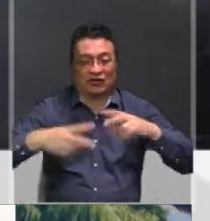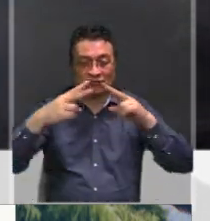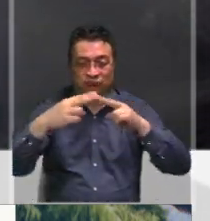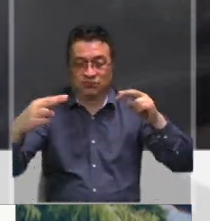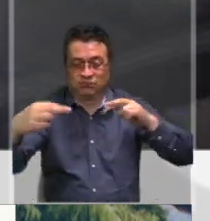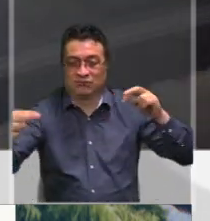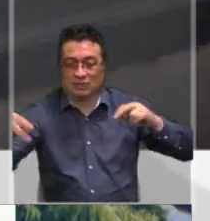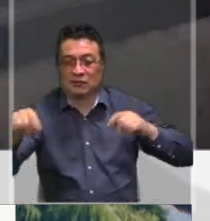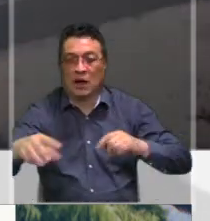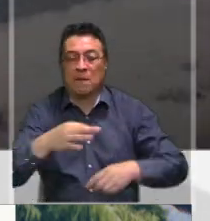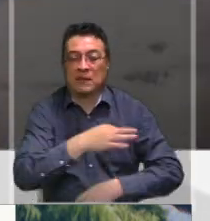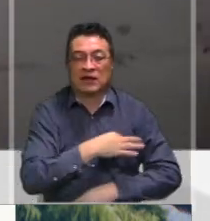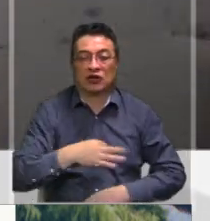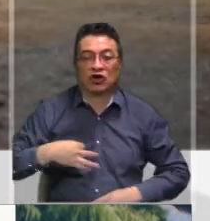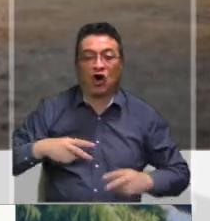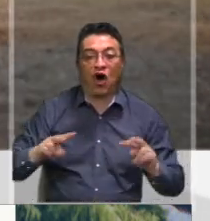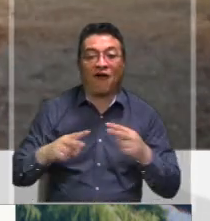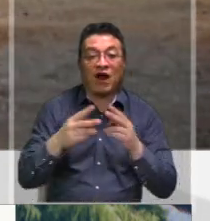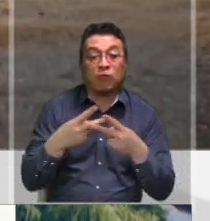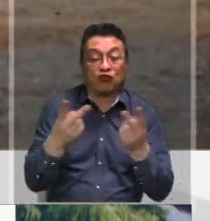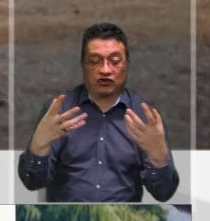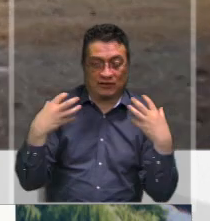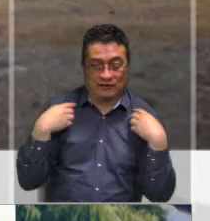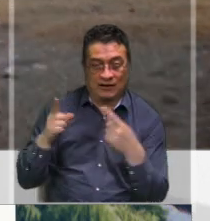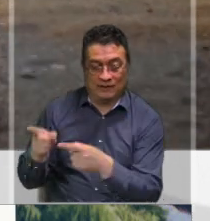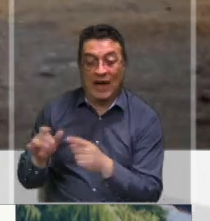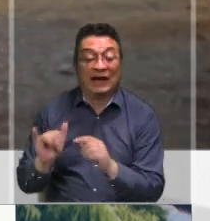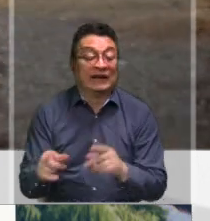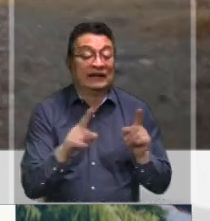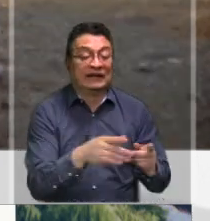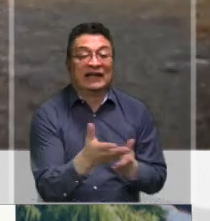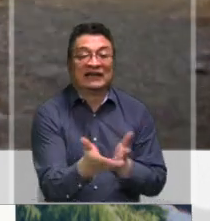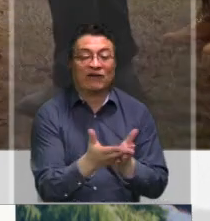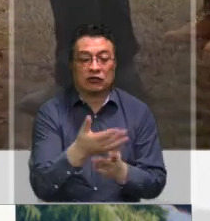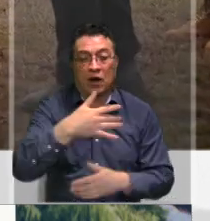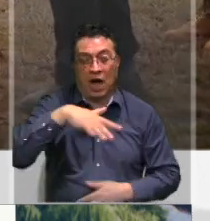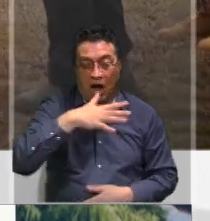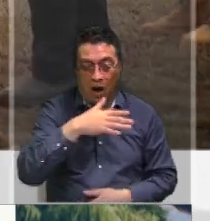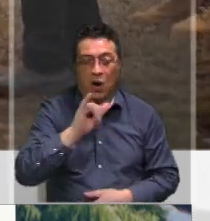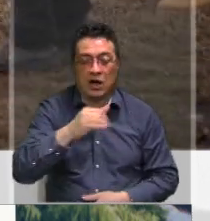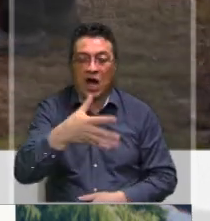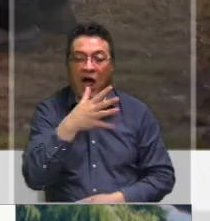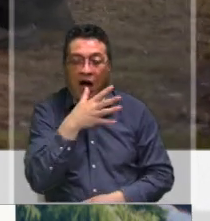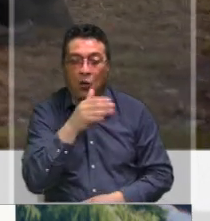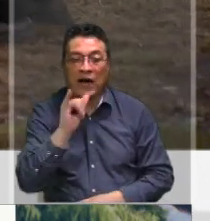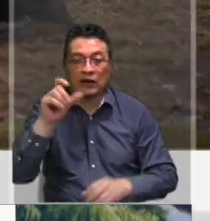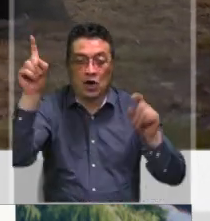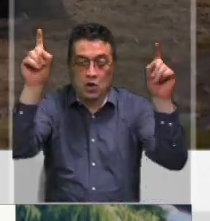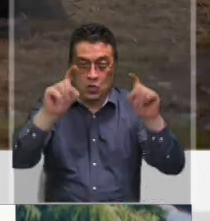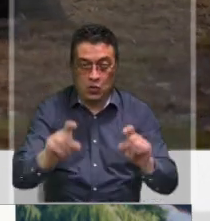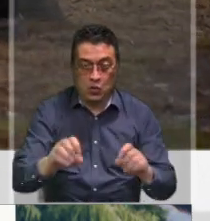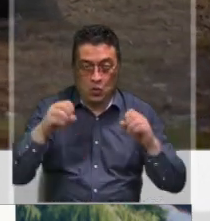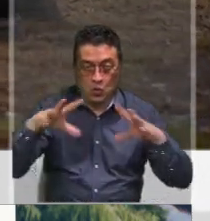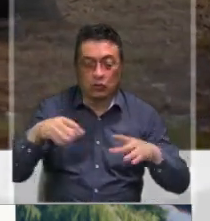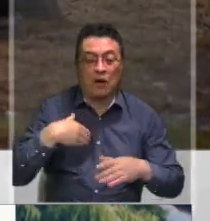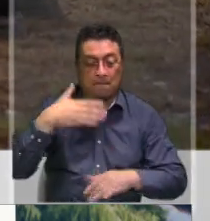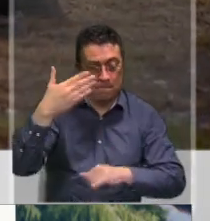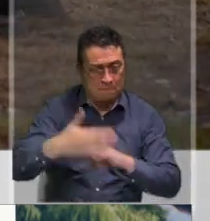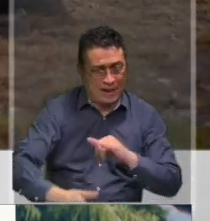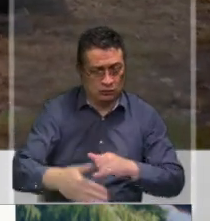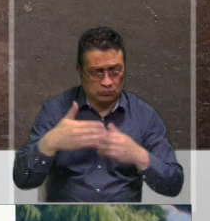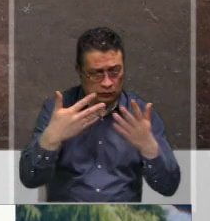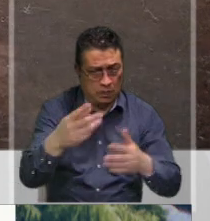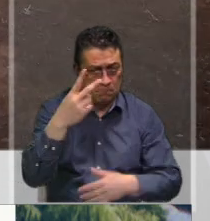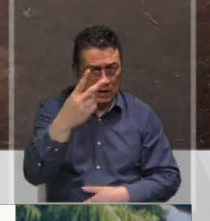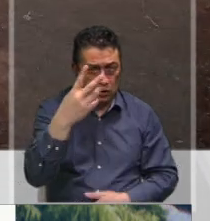el Ministerio de Obras Públicas, y también los servicios, electricidad y agua potable. Él dio un plazo de 24 horas para que estos